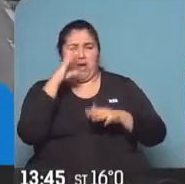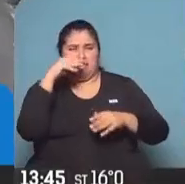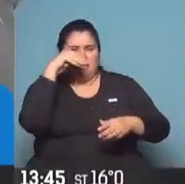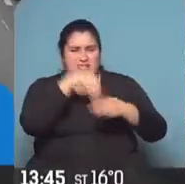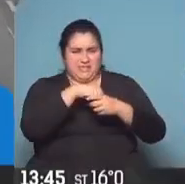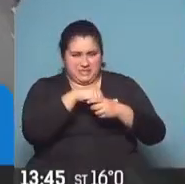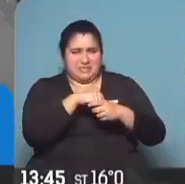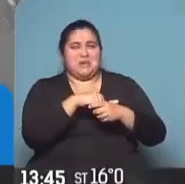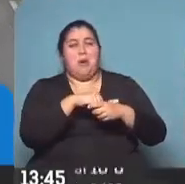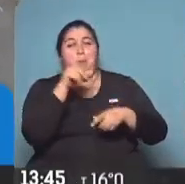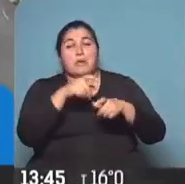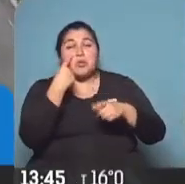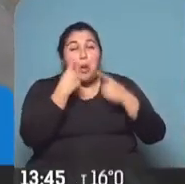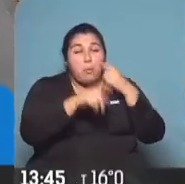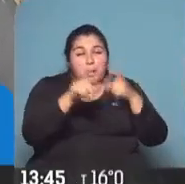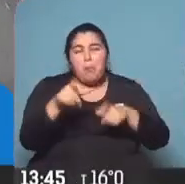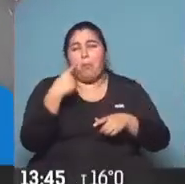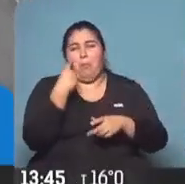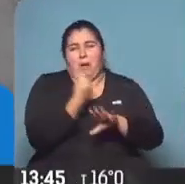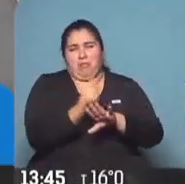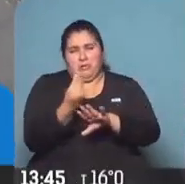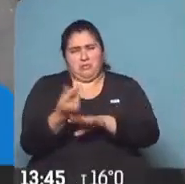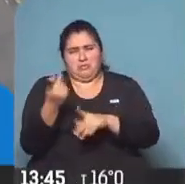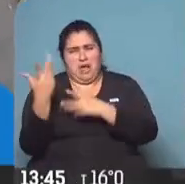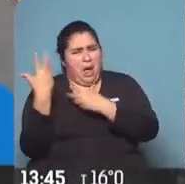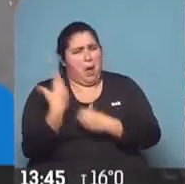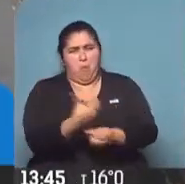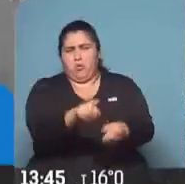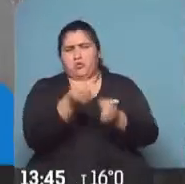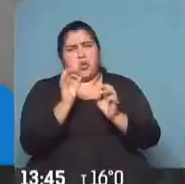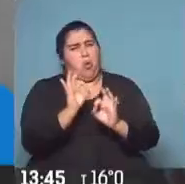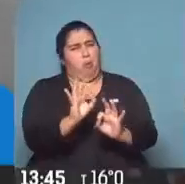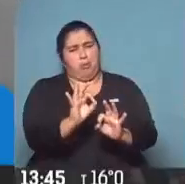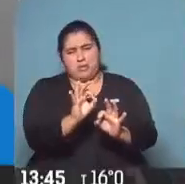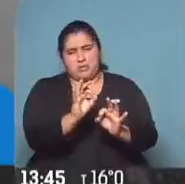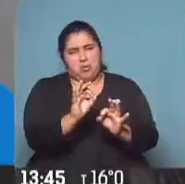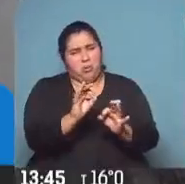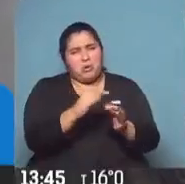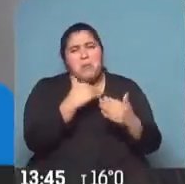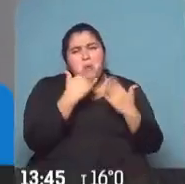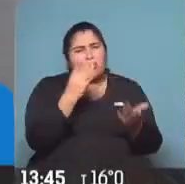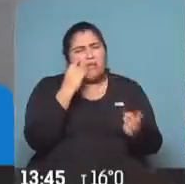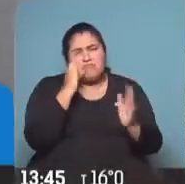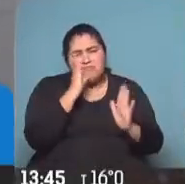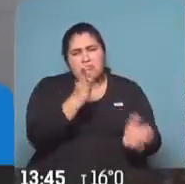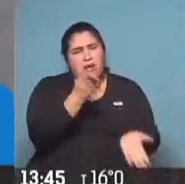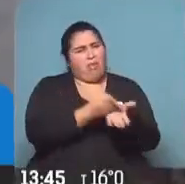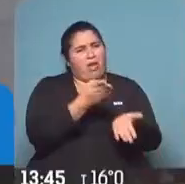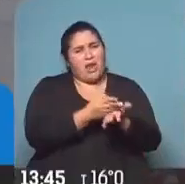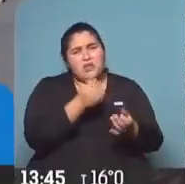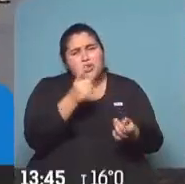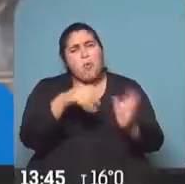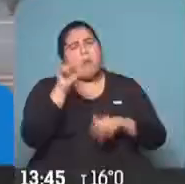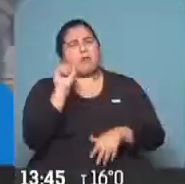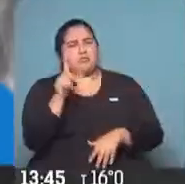patria y entregado hasta el último aliento sin importar nada más que haber instaurado algo esa vocación de servicio